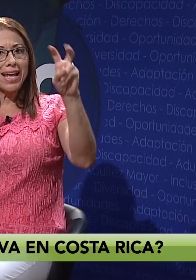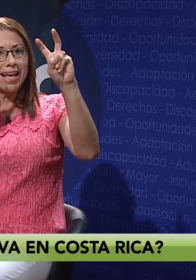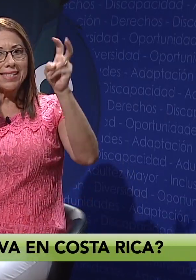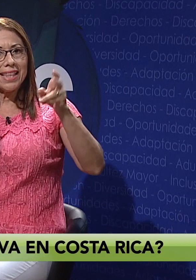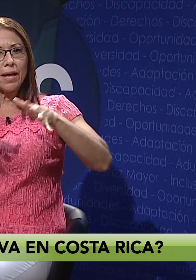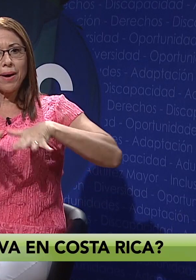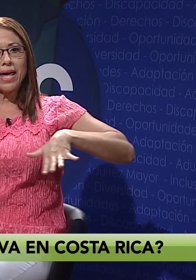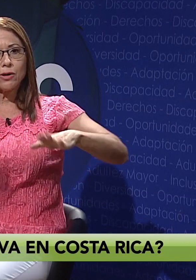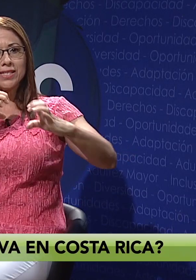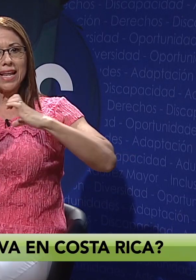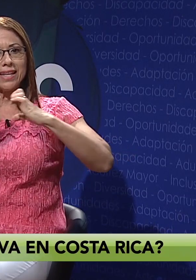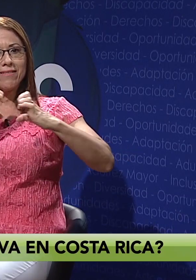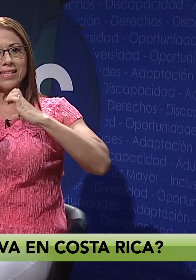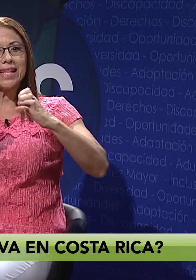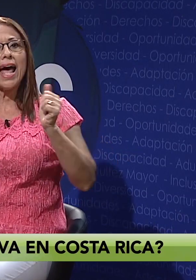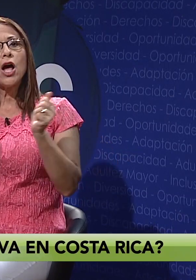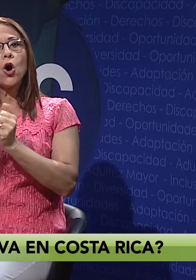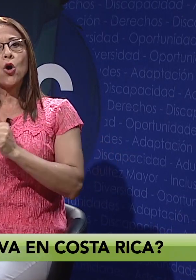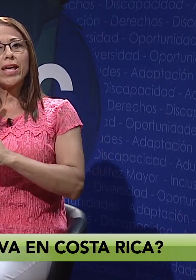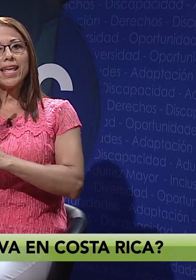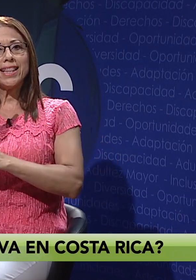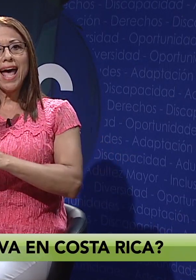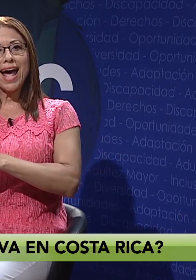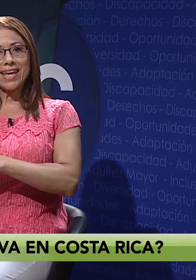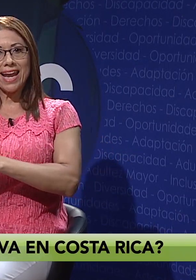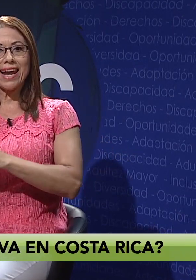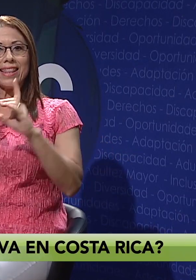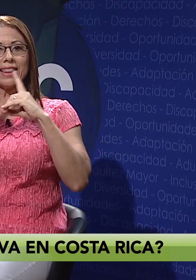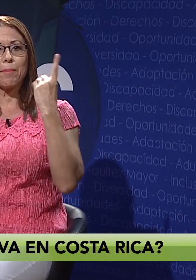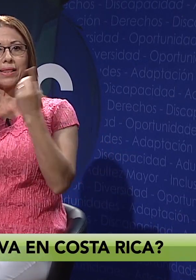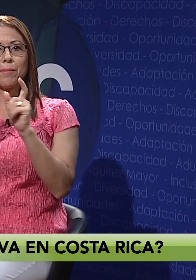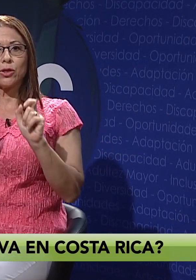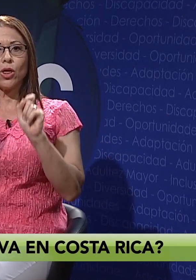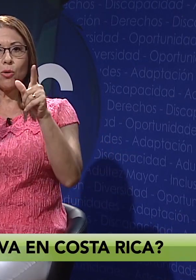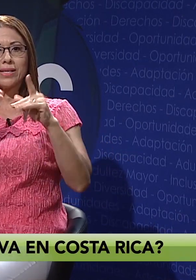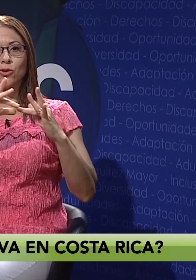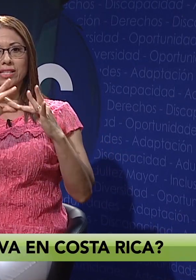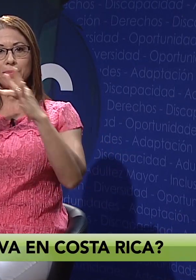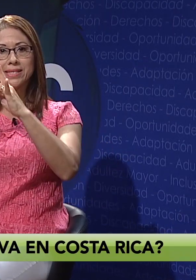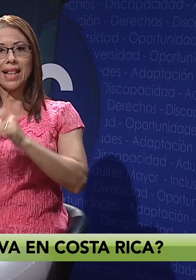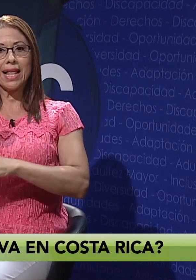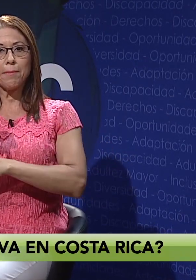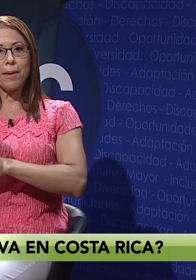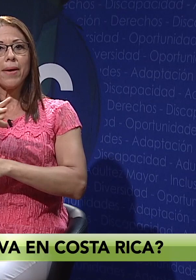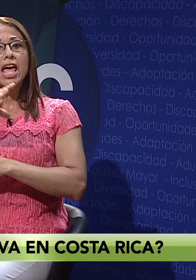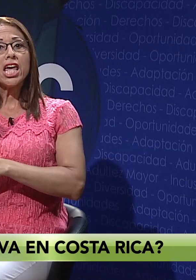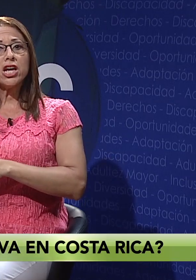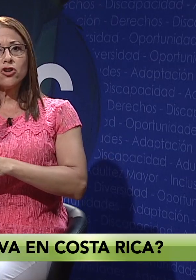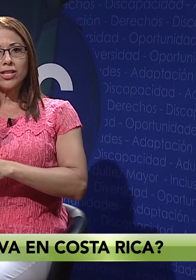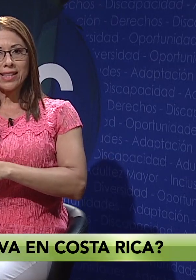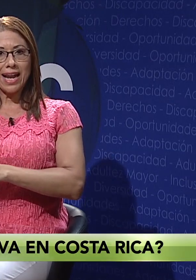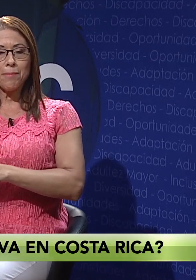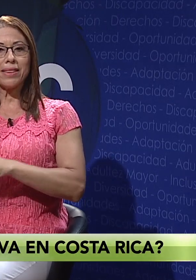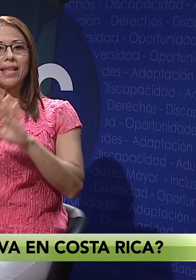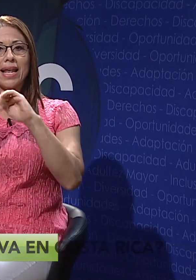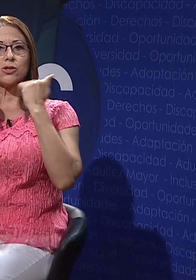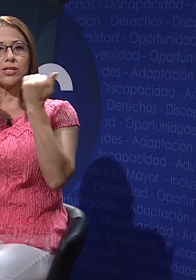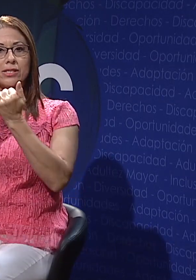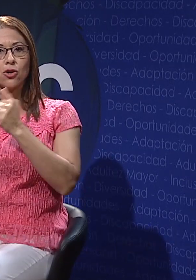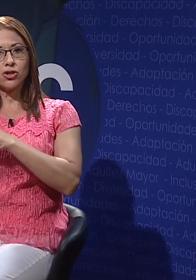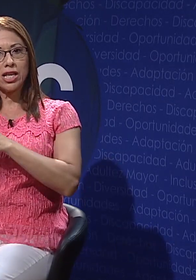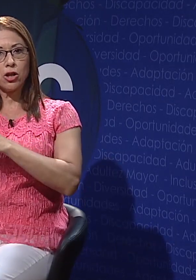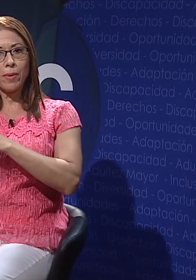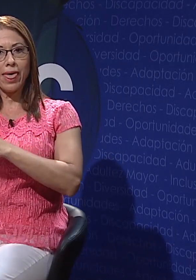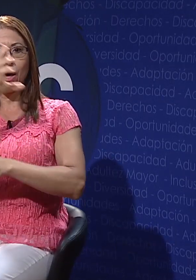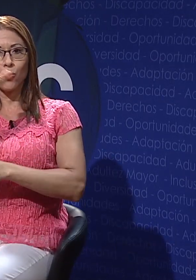abordará este tema en nuestra entrevista con hilda aguilar del departamento de educación especial del mep y rousset kleiman de la